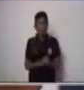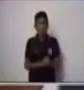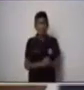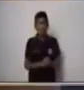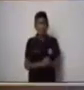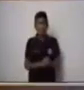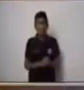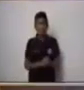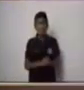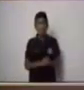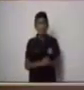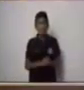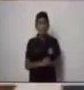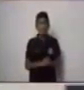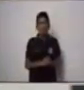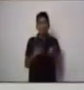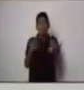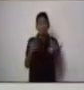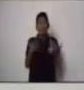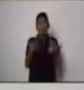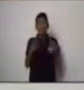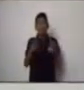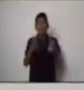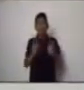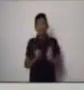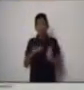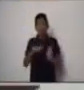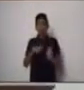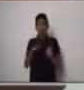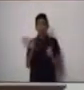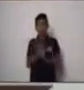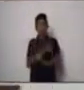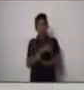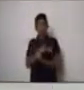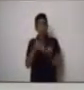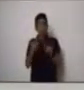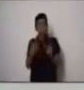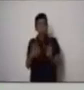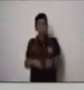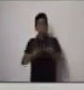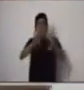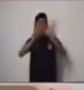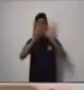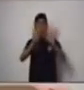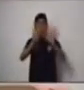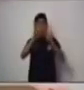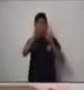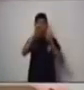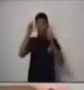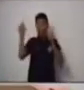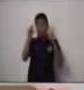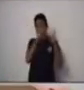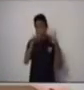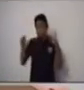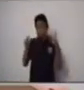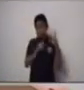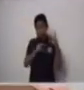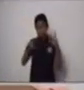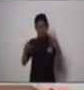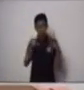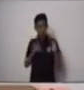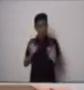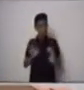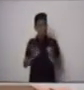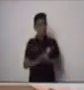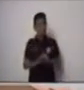y obtenemos ya nuestro ropero con ocho gavetas y para finalizar como las